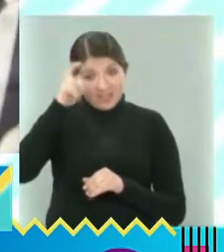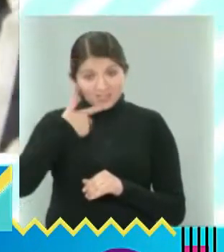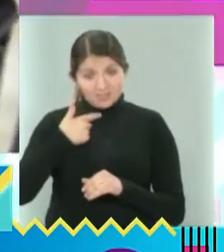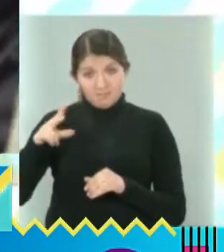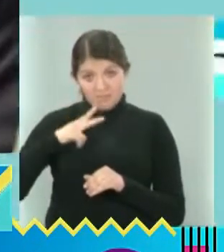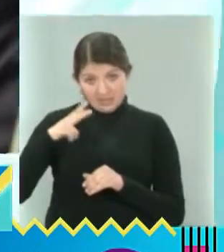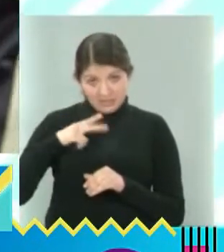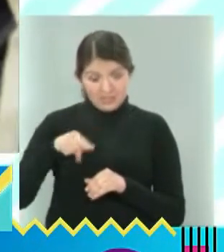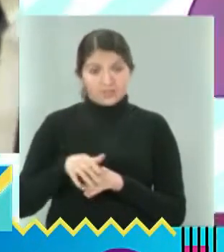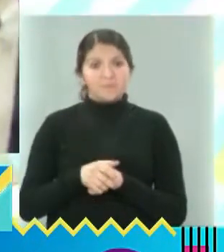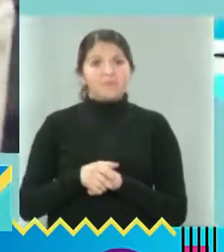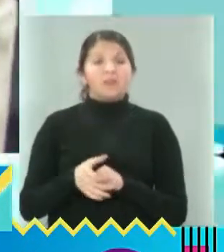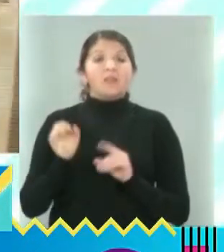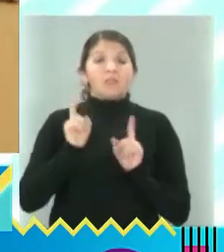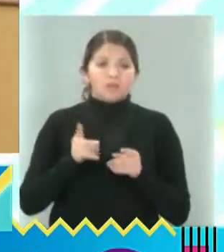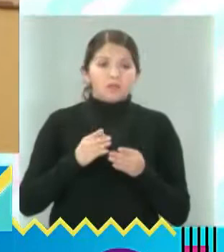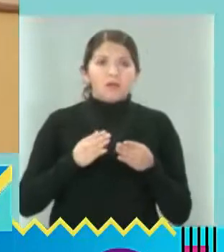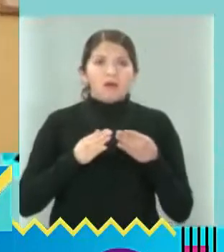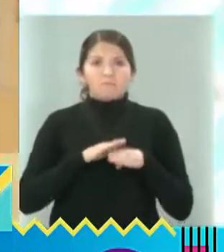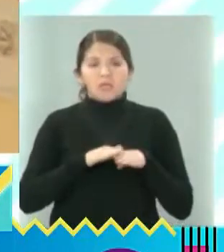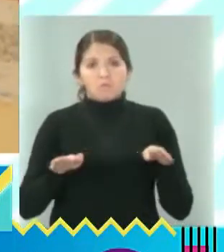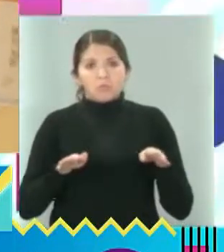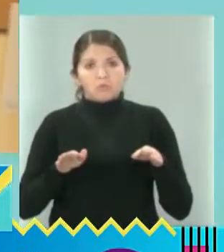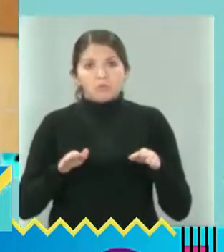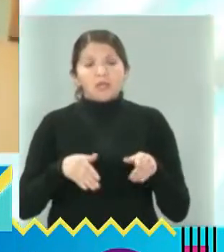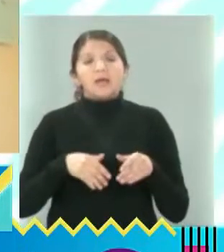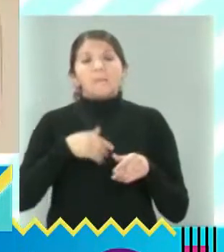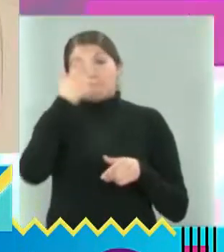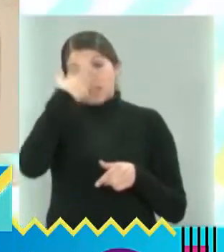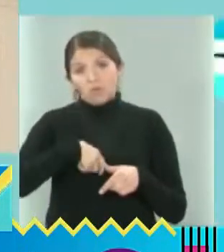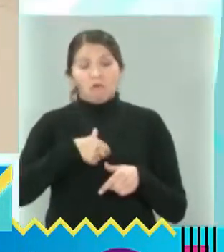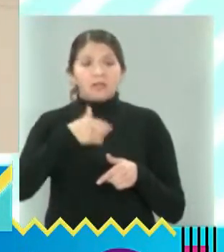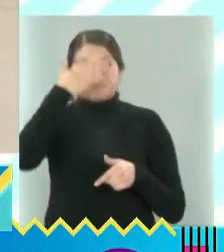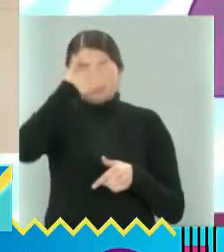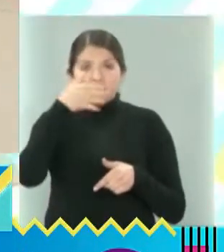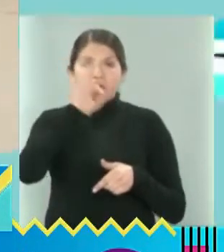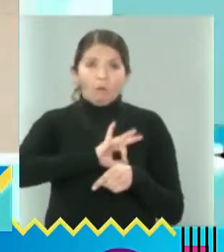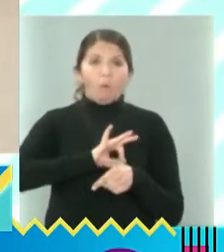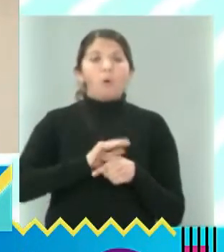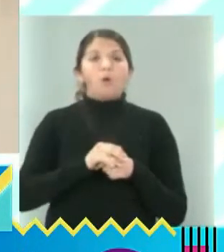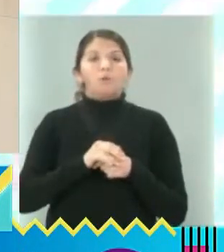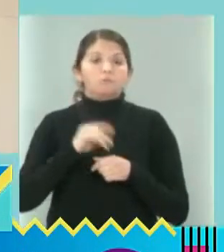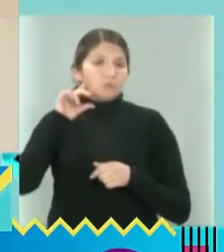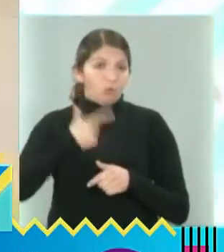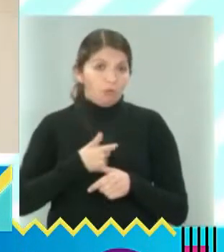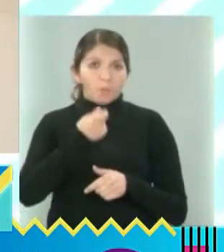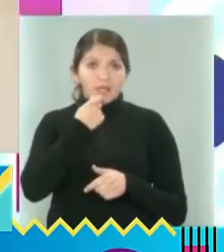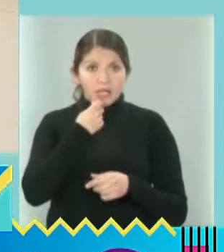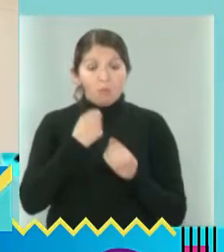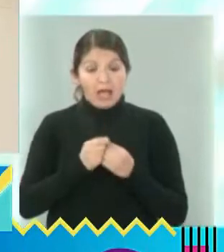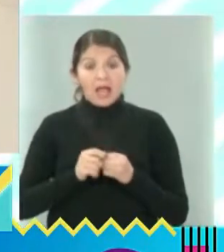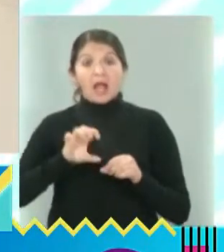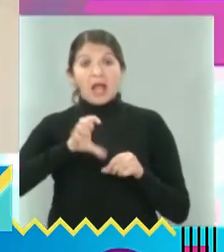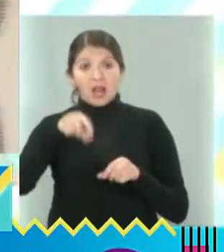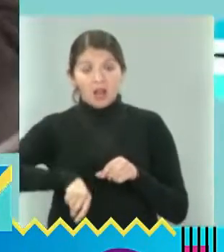con algunas accesibilidades para las personas con discapacidad sensorial. Por ejemplo, que este canal tenga en muchos de sus contenidos intérpretes de